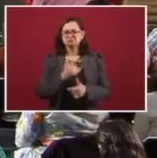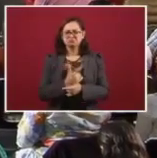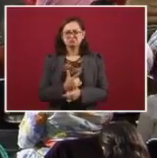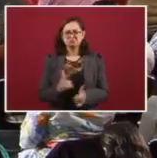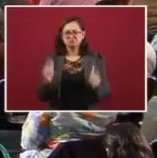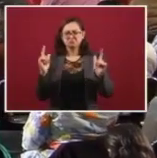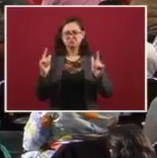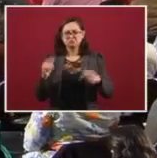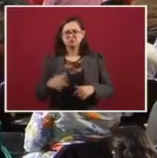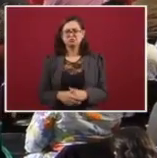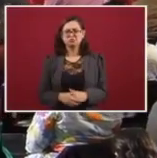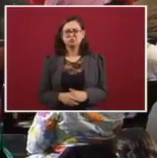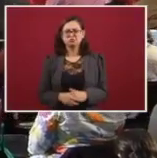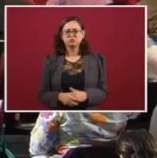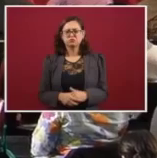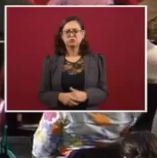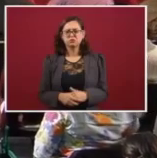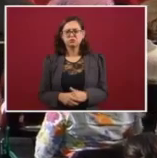Y